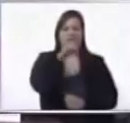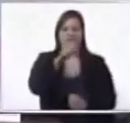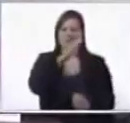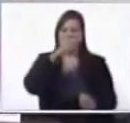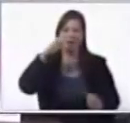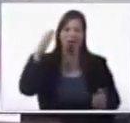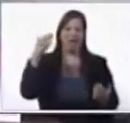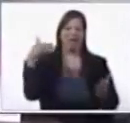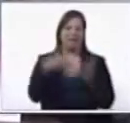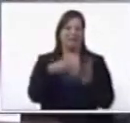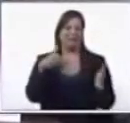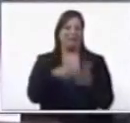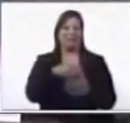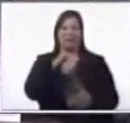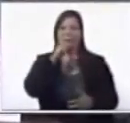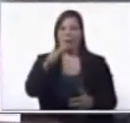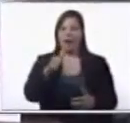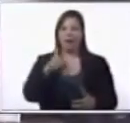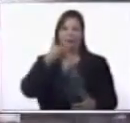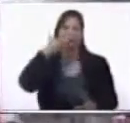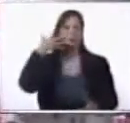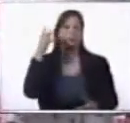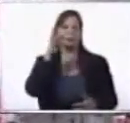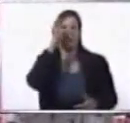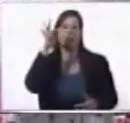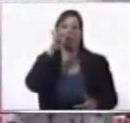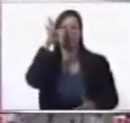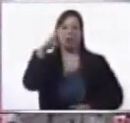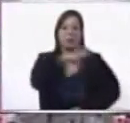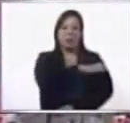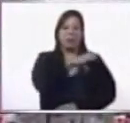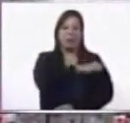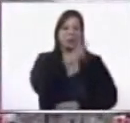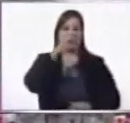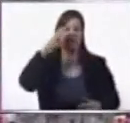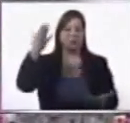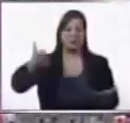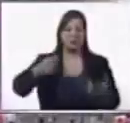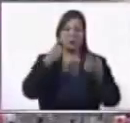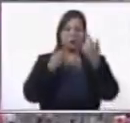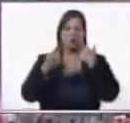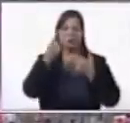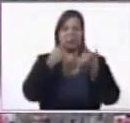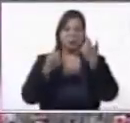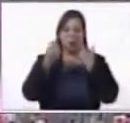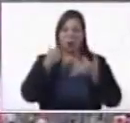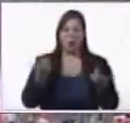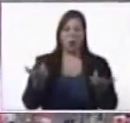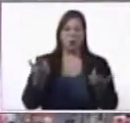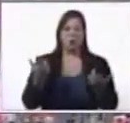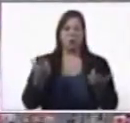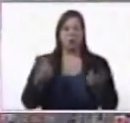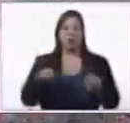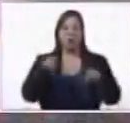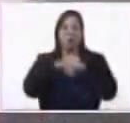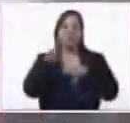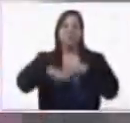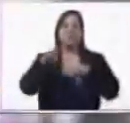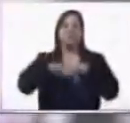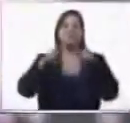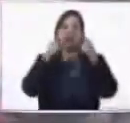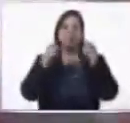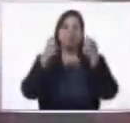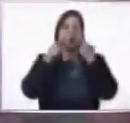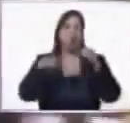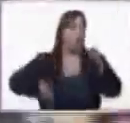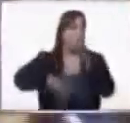mayor, el burguesito llorón, burguesito llorón. Vamos para